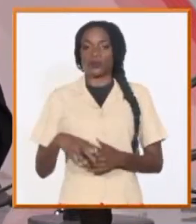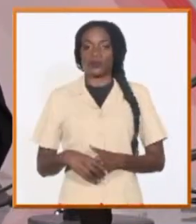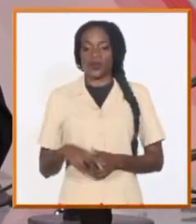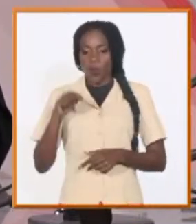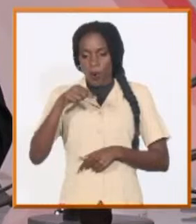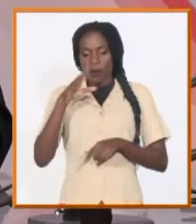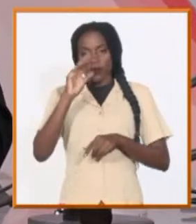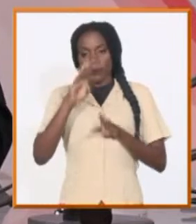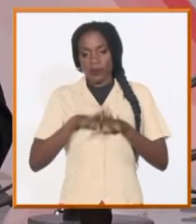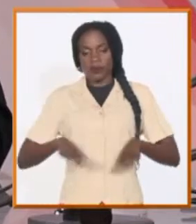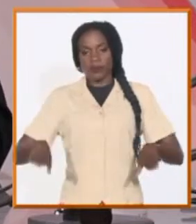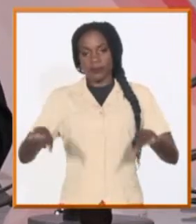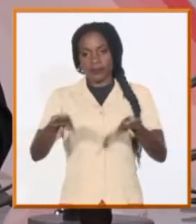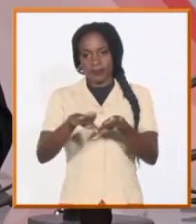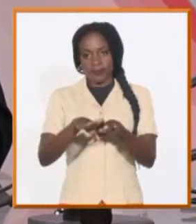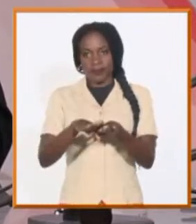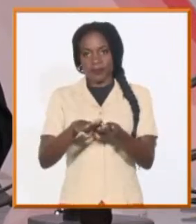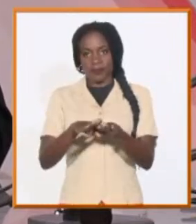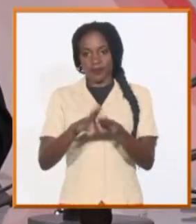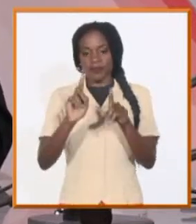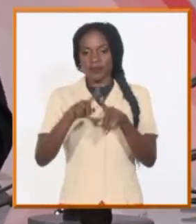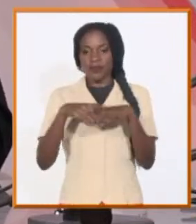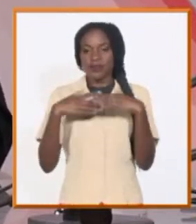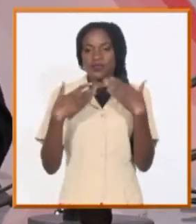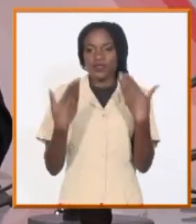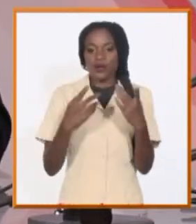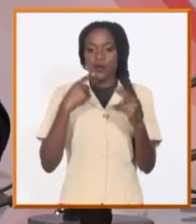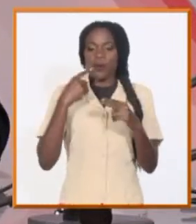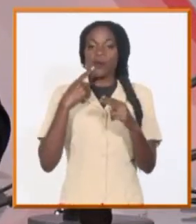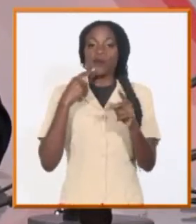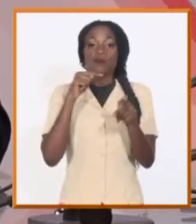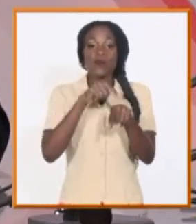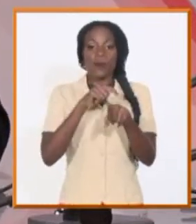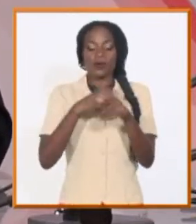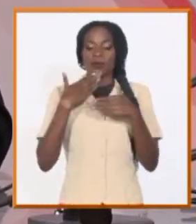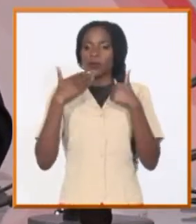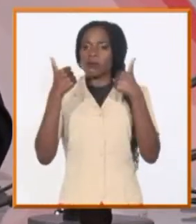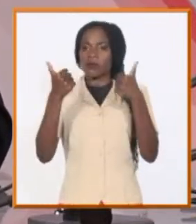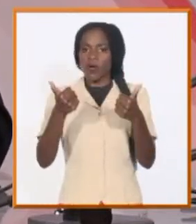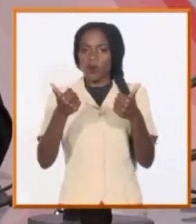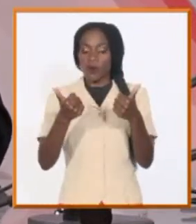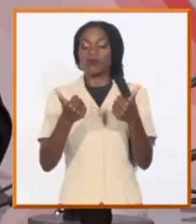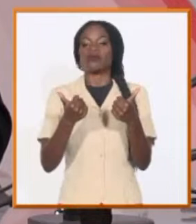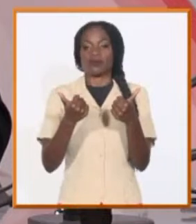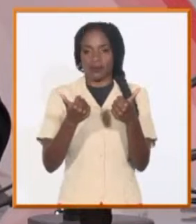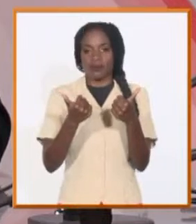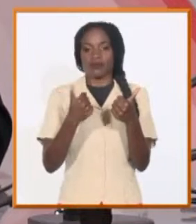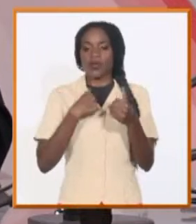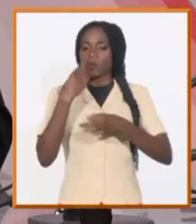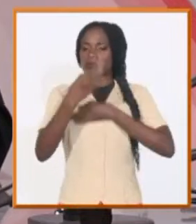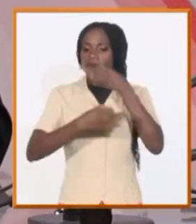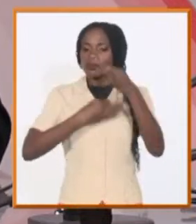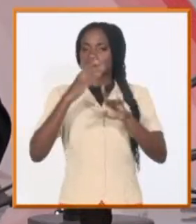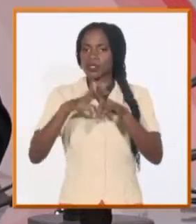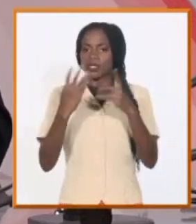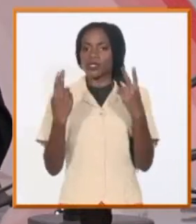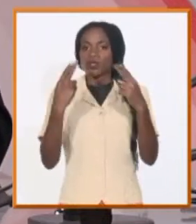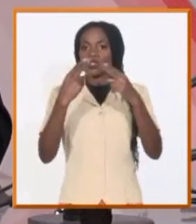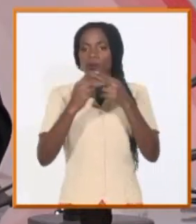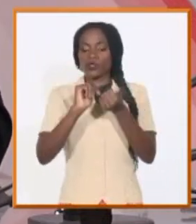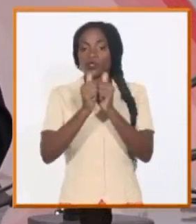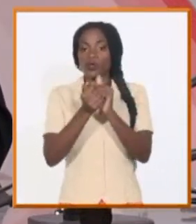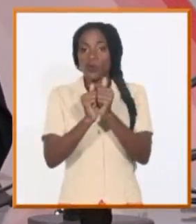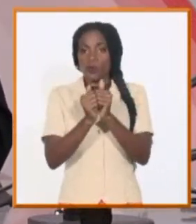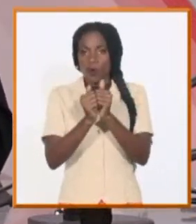nuestra mesa redonda. ¿Cuáles son los mejores momentos? ¿Cuáles son las deudas que nos quedan de estos Juegos